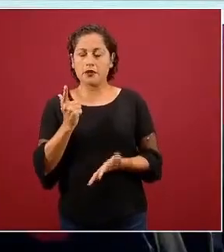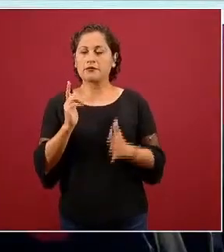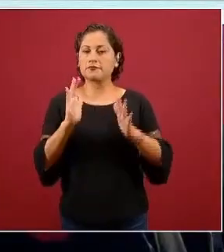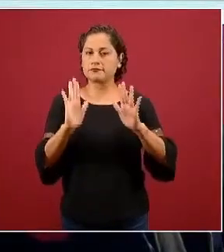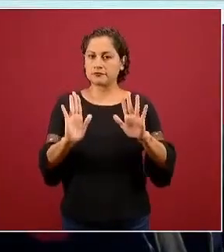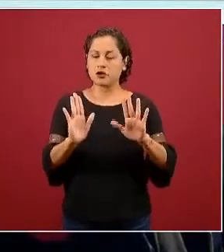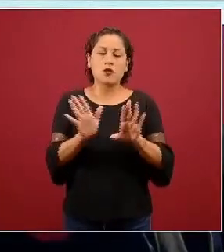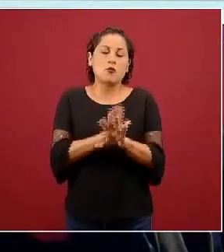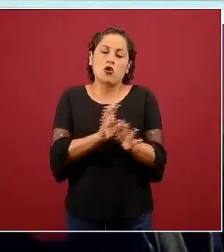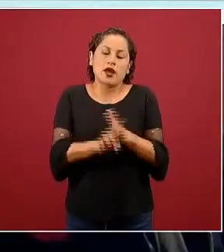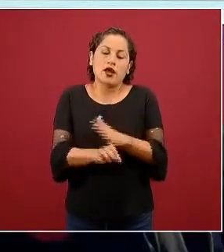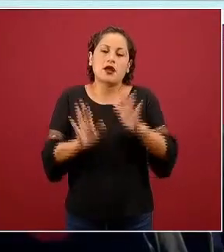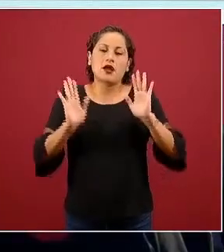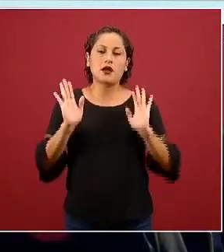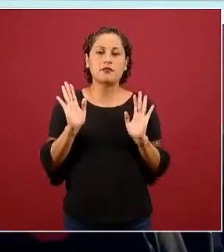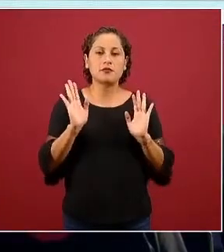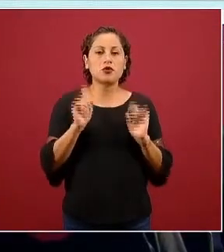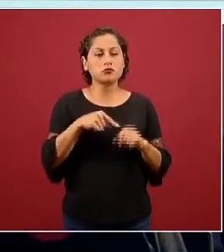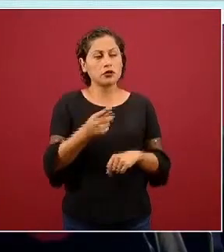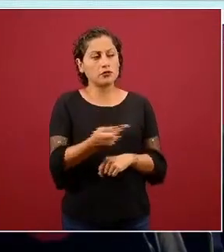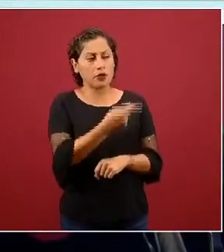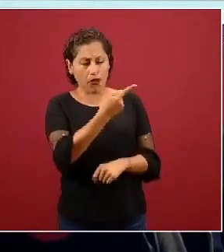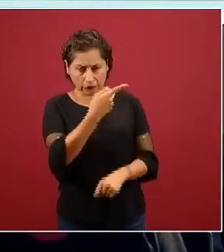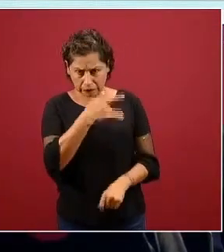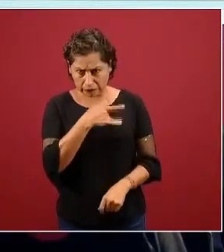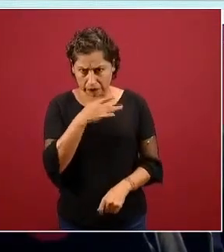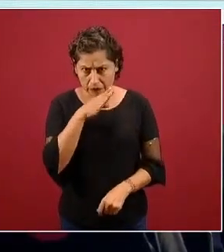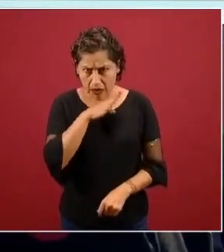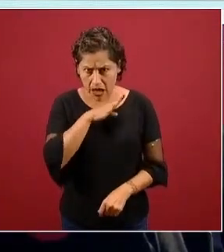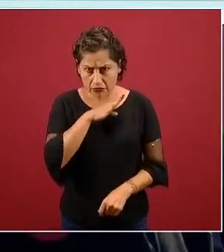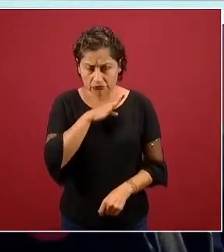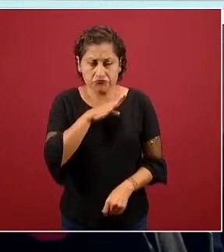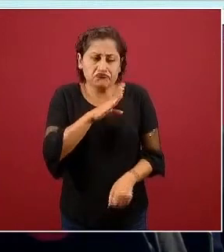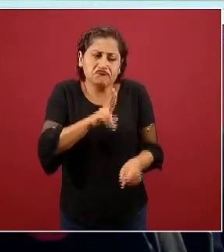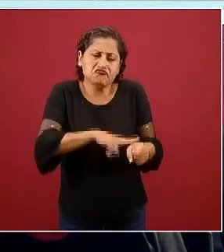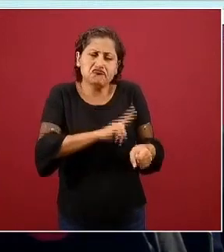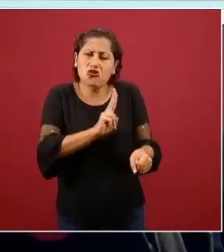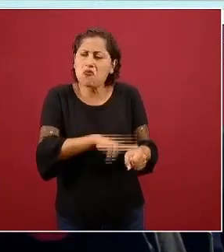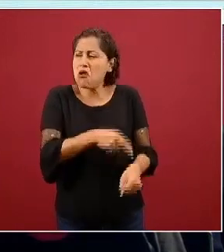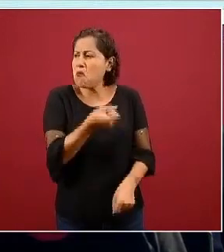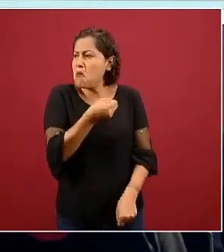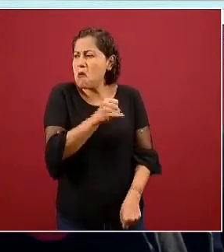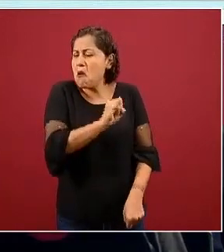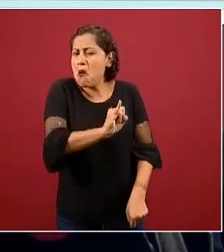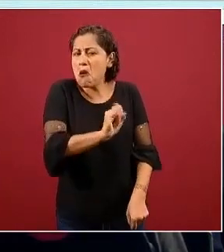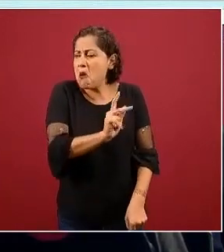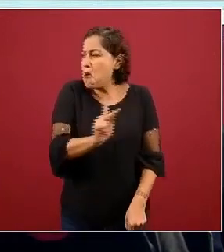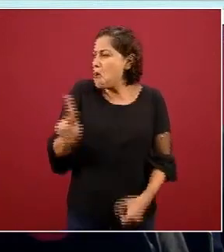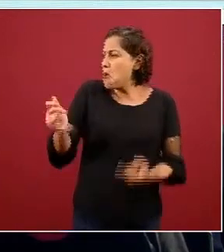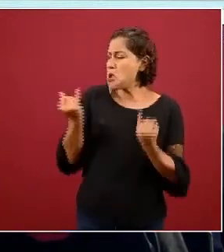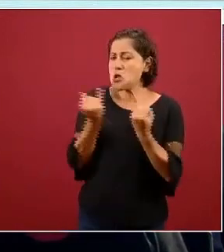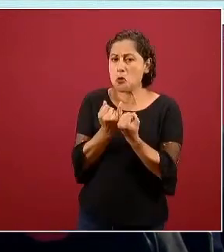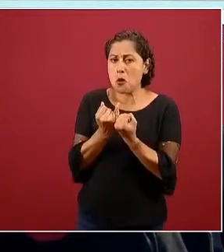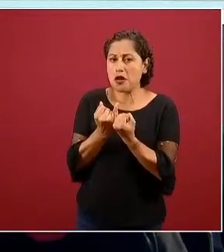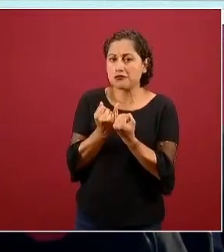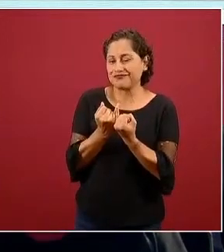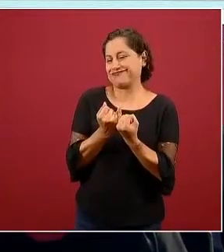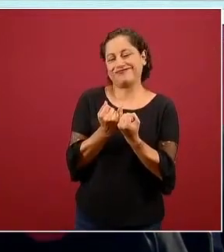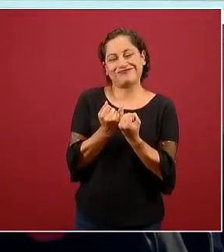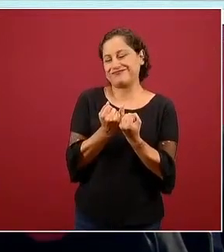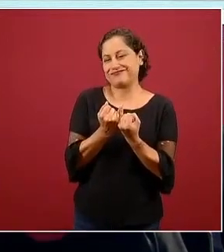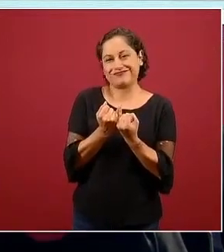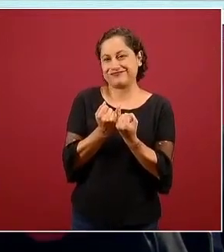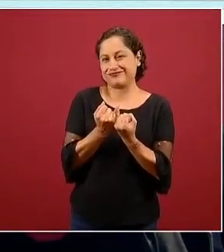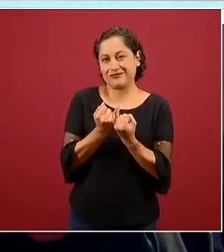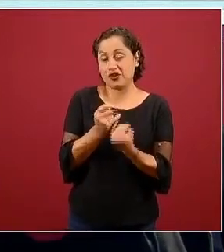pues es normal que te sientas así, es normal que te pase esto, a todos nos pasa. Pues no, porque hay una